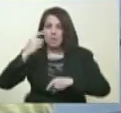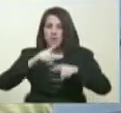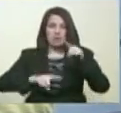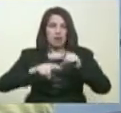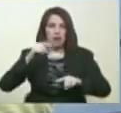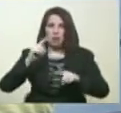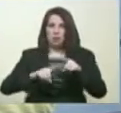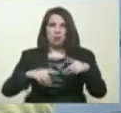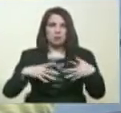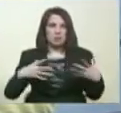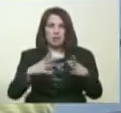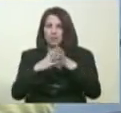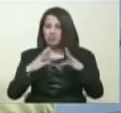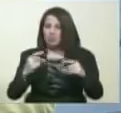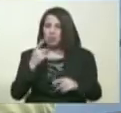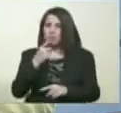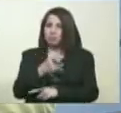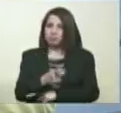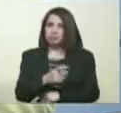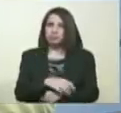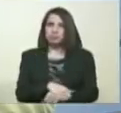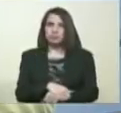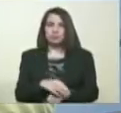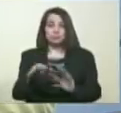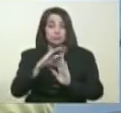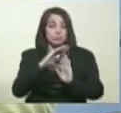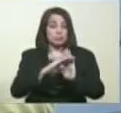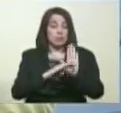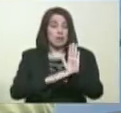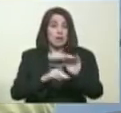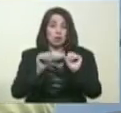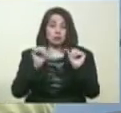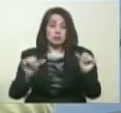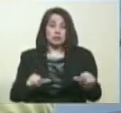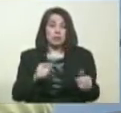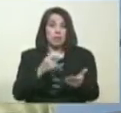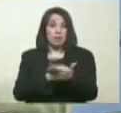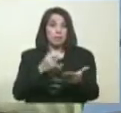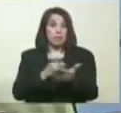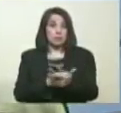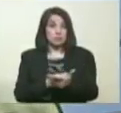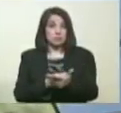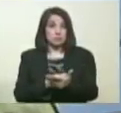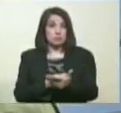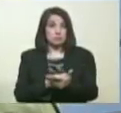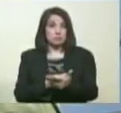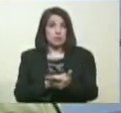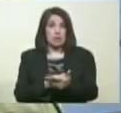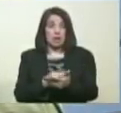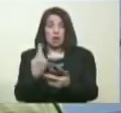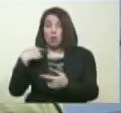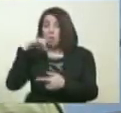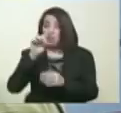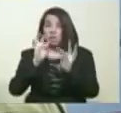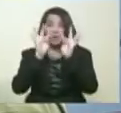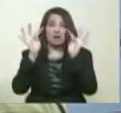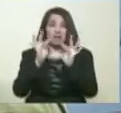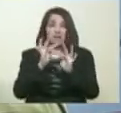sino el cumplimiento de los sistemas de precios, porque es la forma de defender, es lo que yo digo,